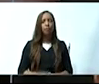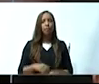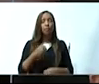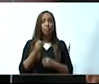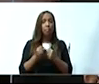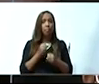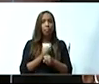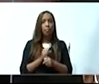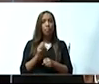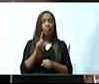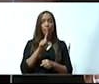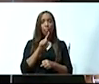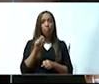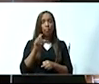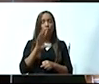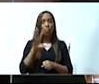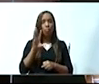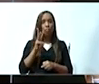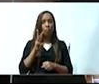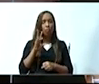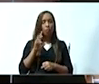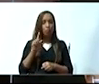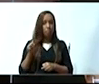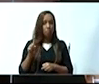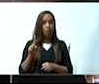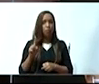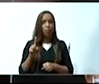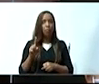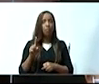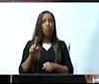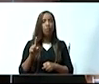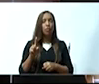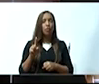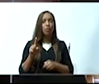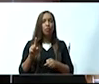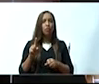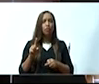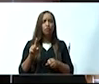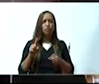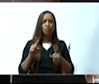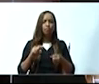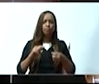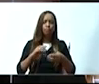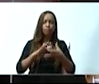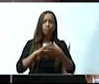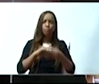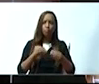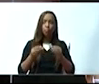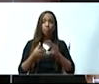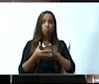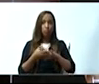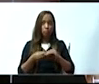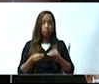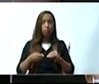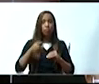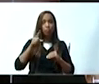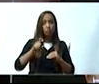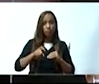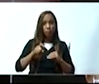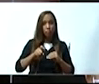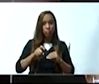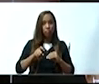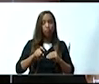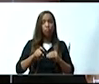538-21 de la necesidad de crear un fideicomiso para la administración de Punta Catalina. El